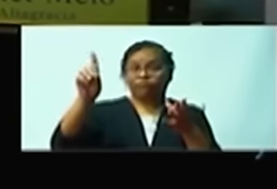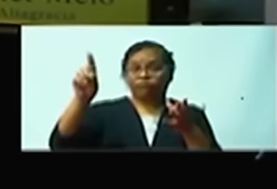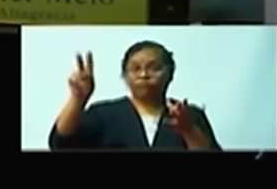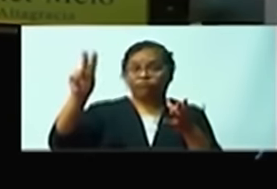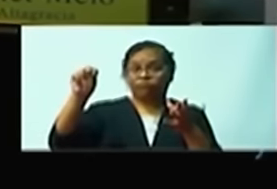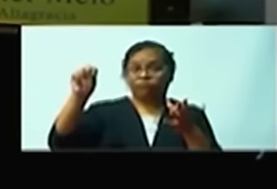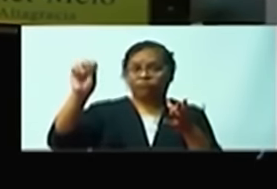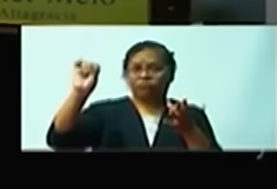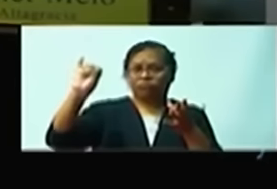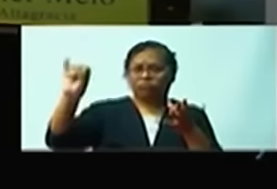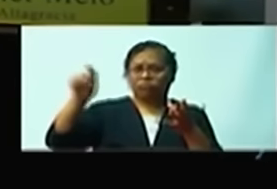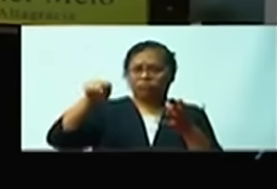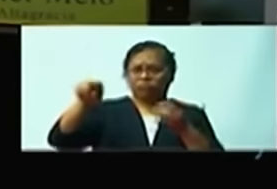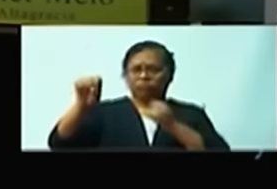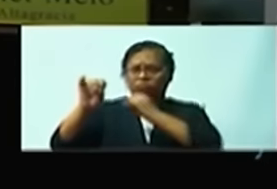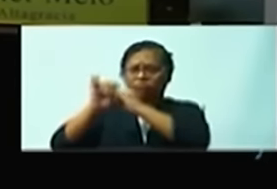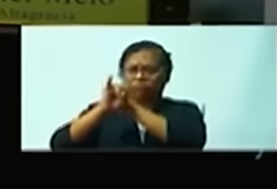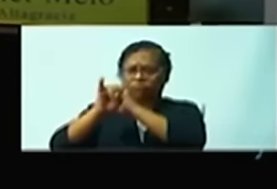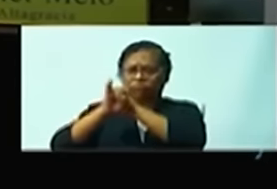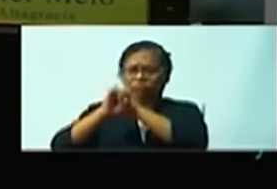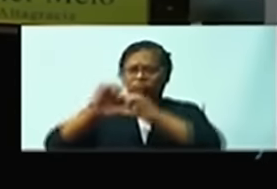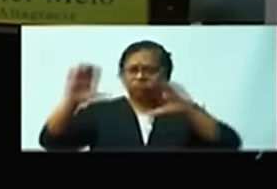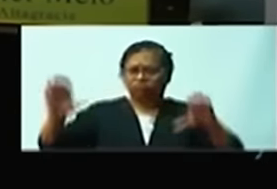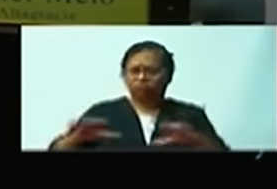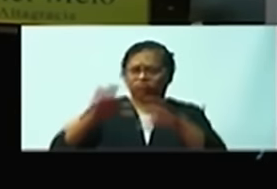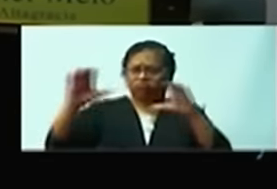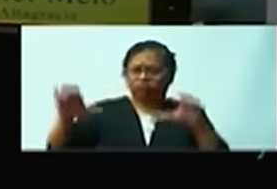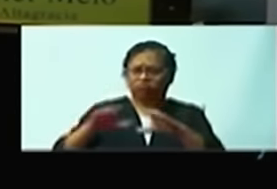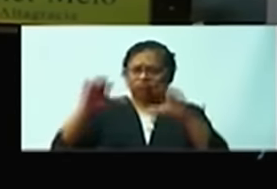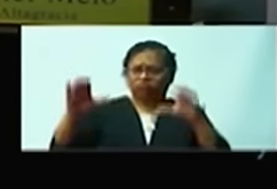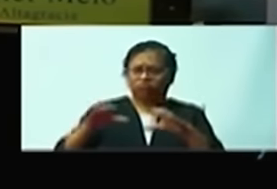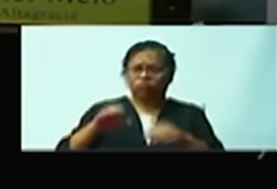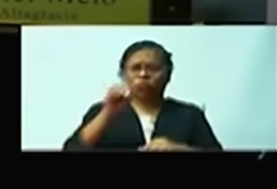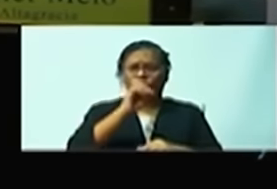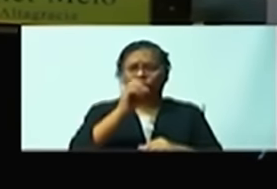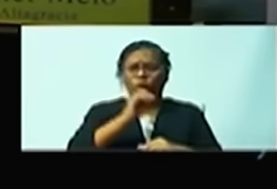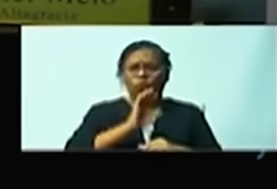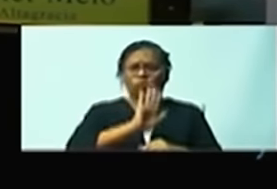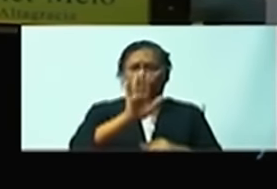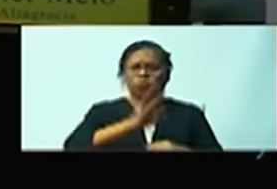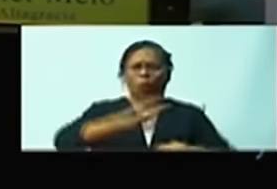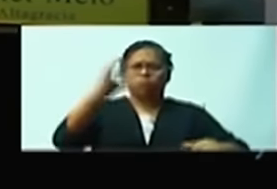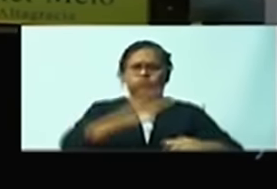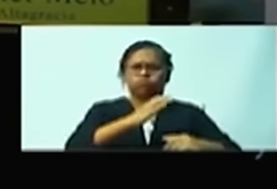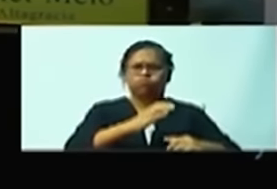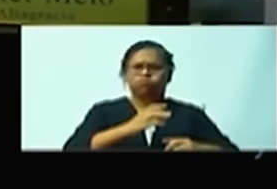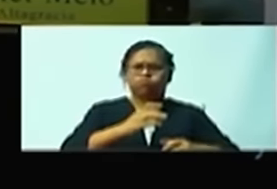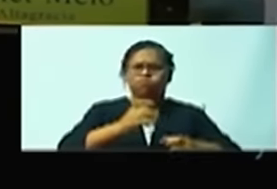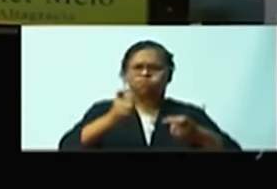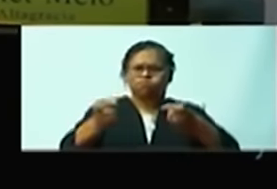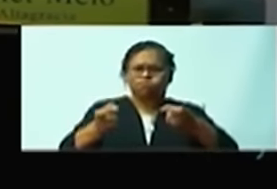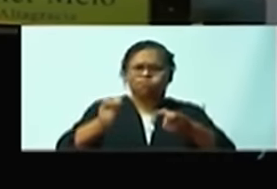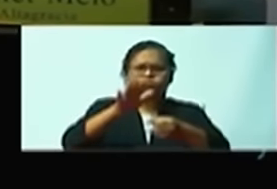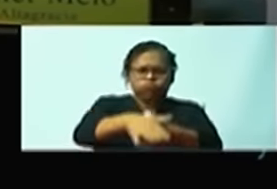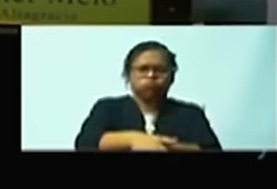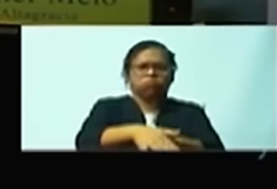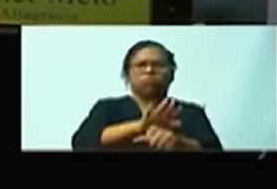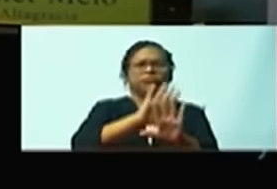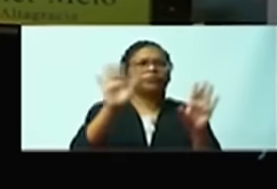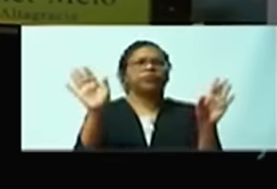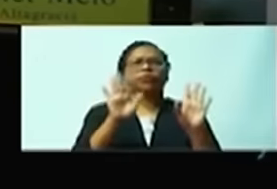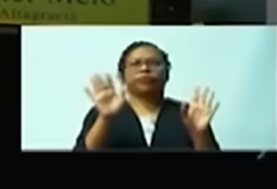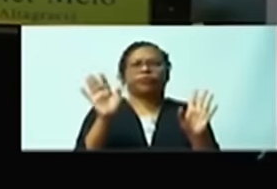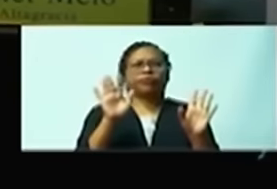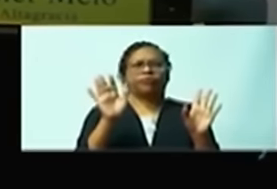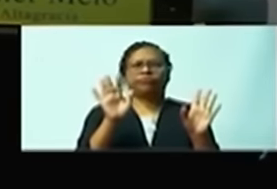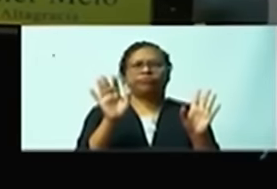desarrolla operaciones en el terreno o que use la fuerza para alcanzar sus propósitos. Es un organismo de inteligencia,